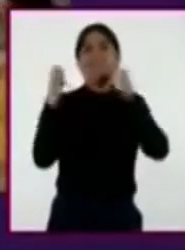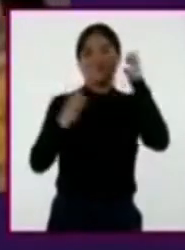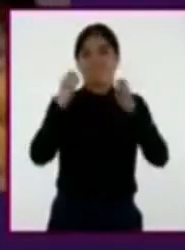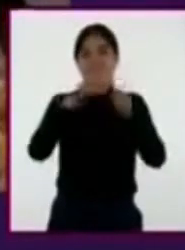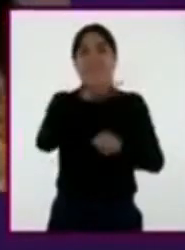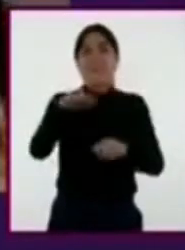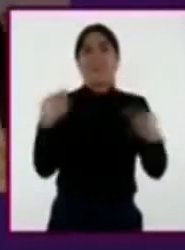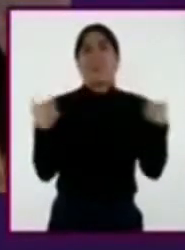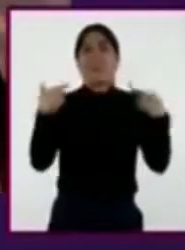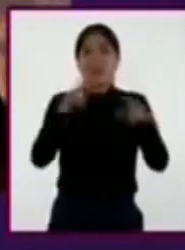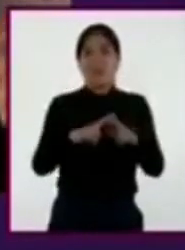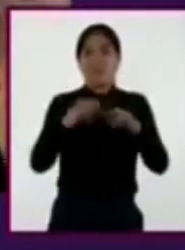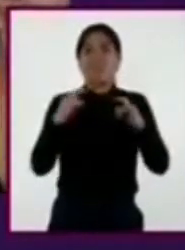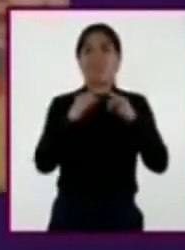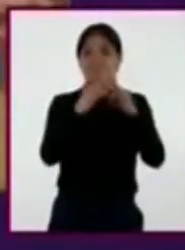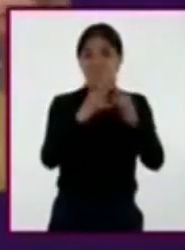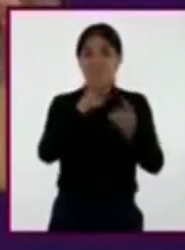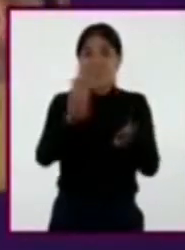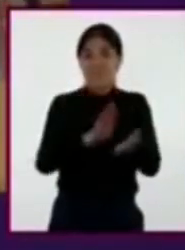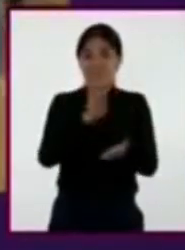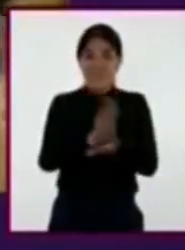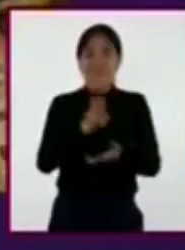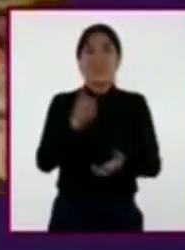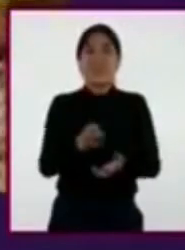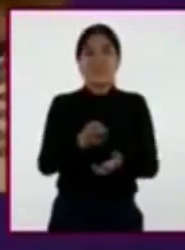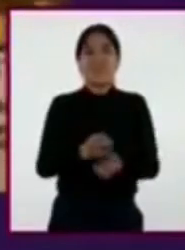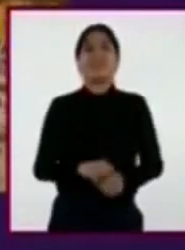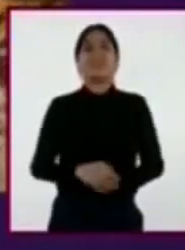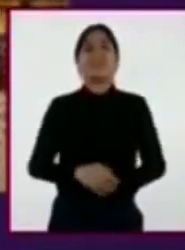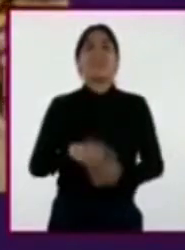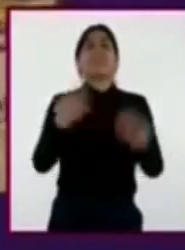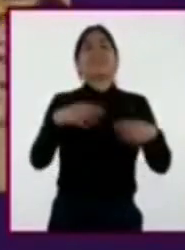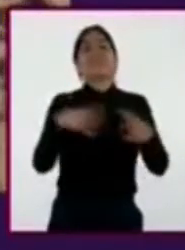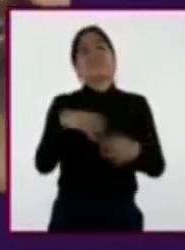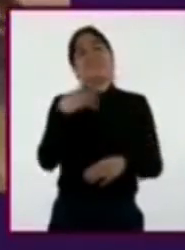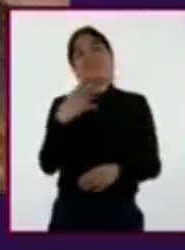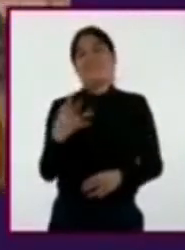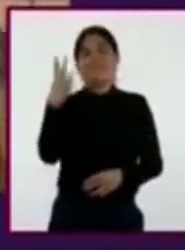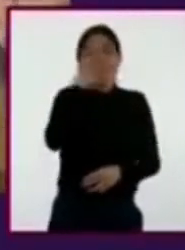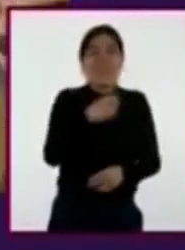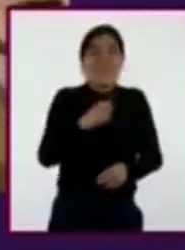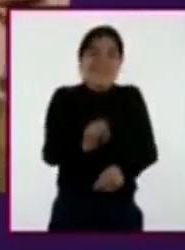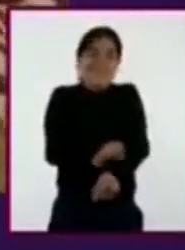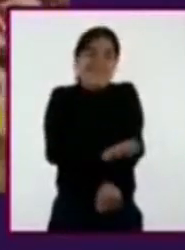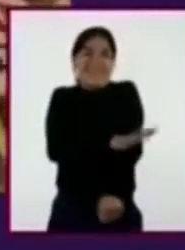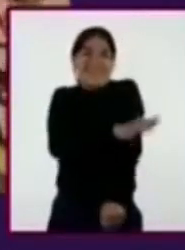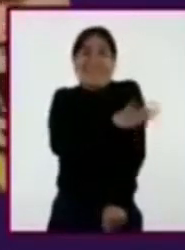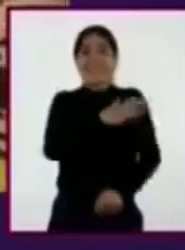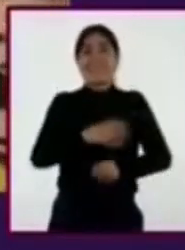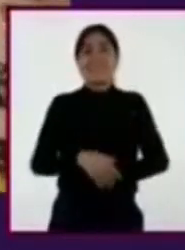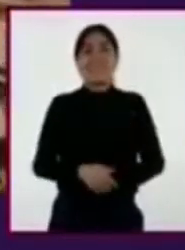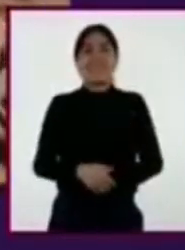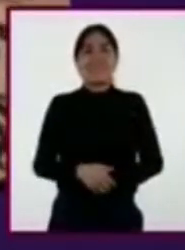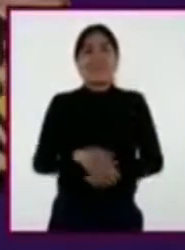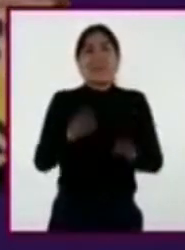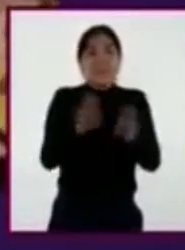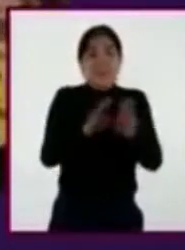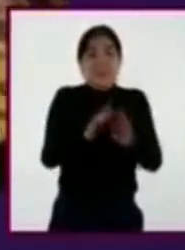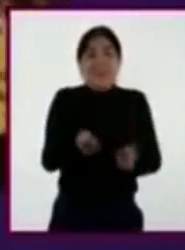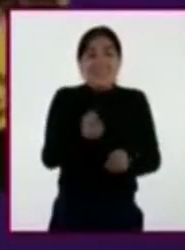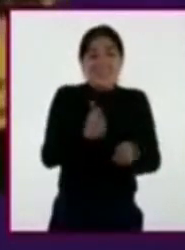los maestros del barrio de Tepito y por ellas, fue una emoción entrañable. Entonces lo chiquito es